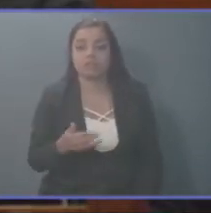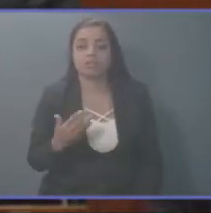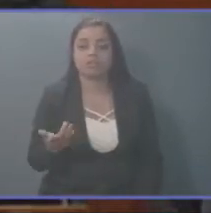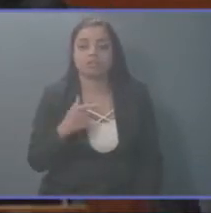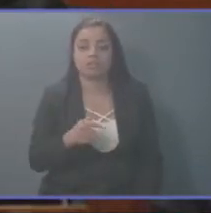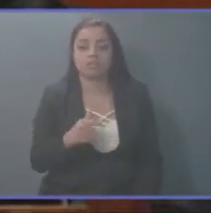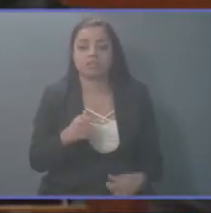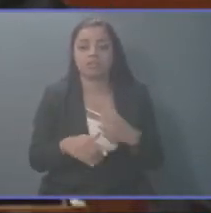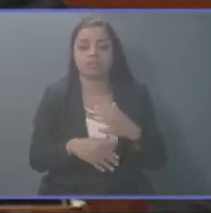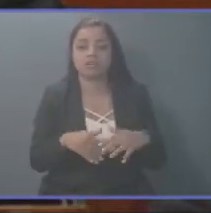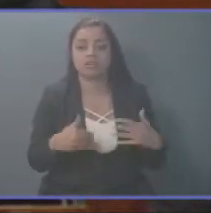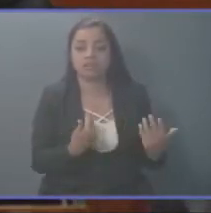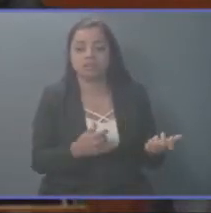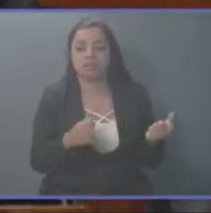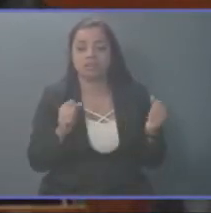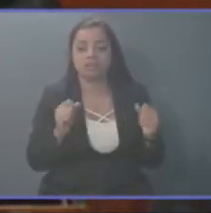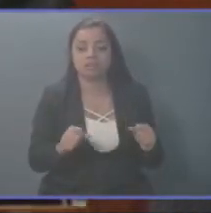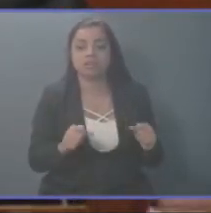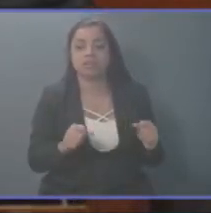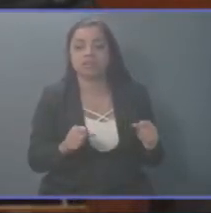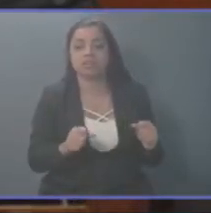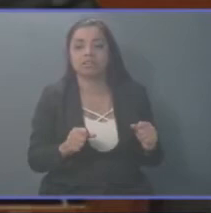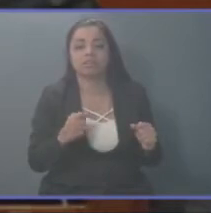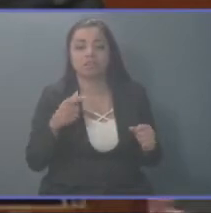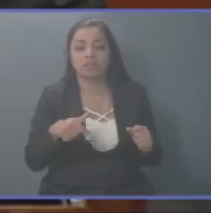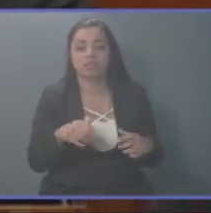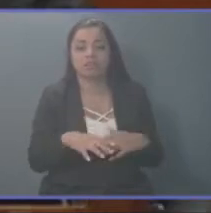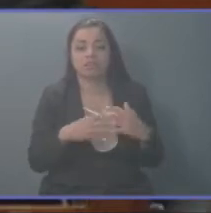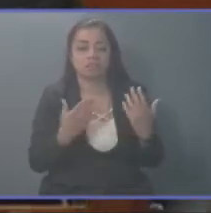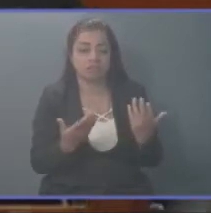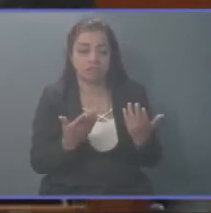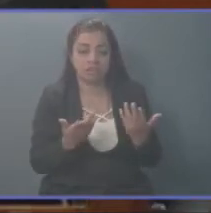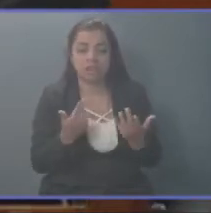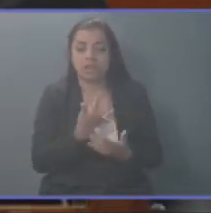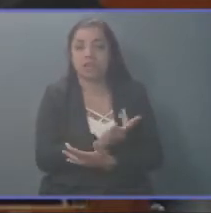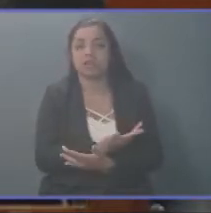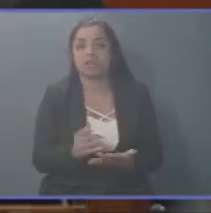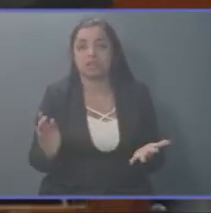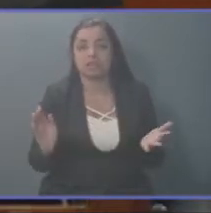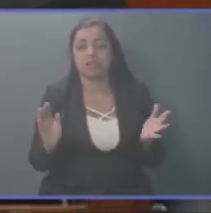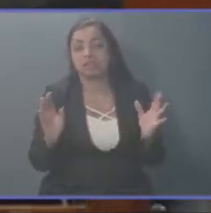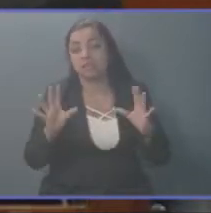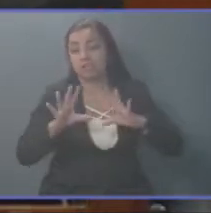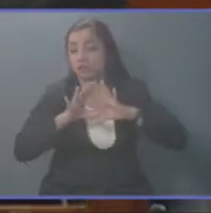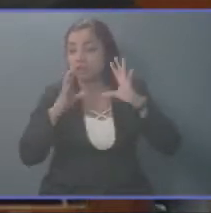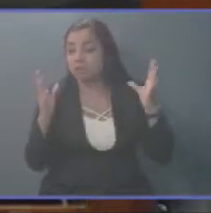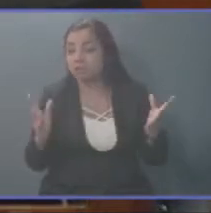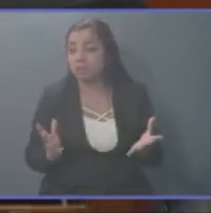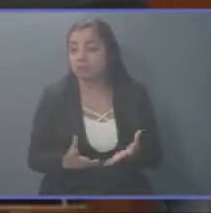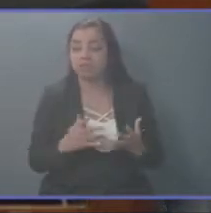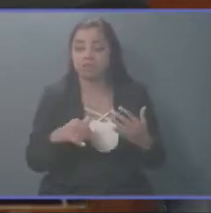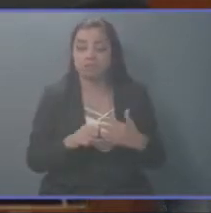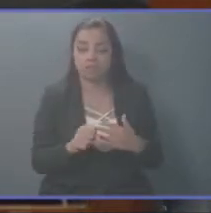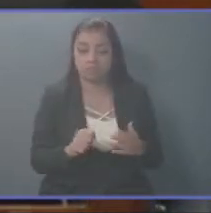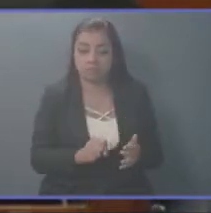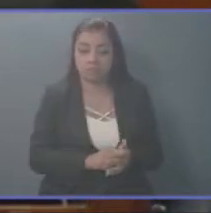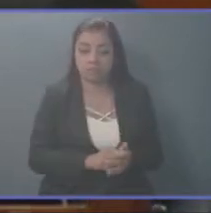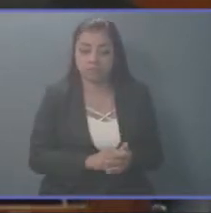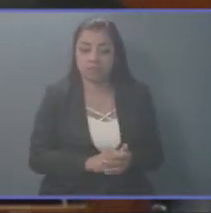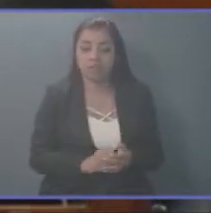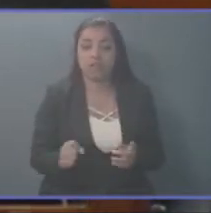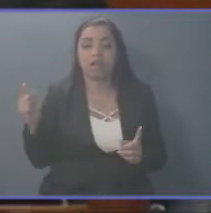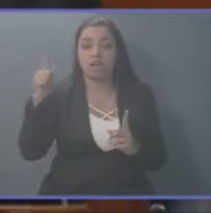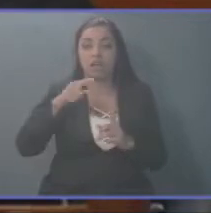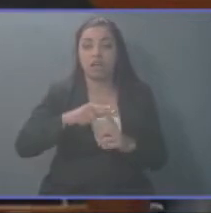le damos reconocimiento a Raimundo y a todo el mundo. Bueno, en asambleas anteriores hasta